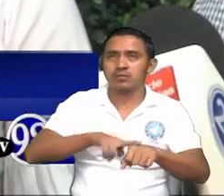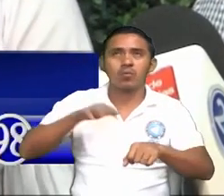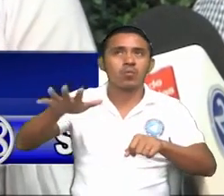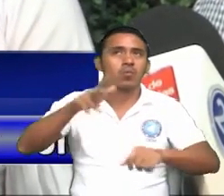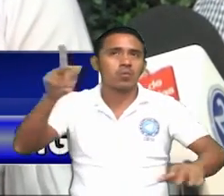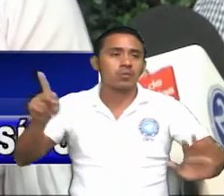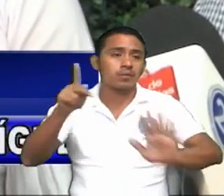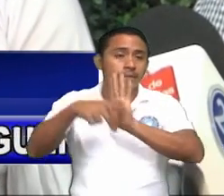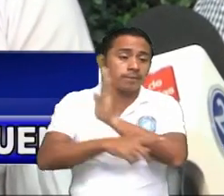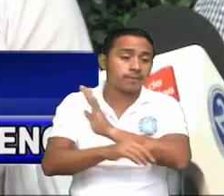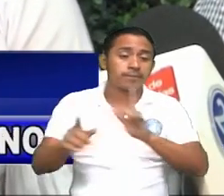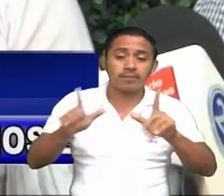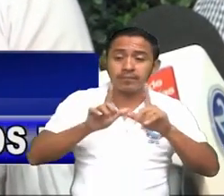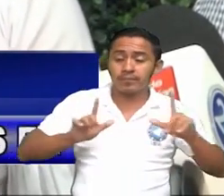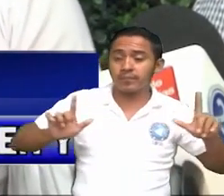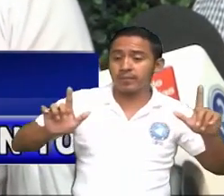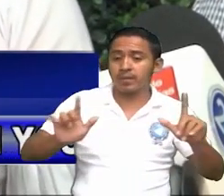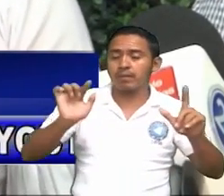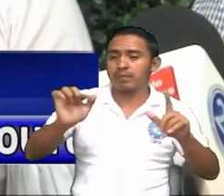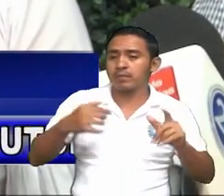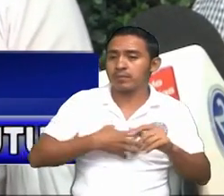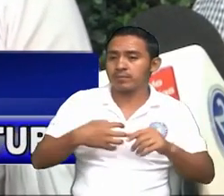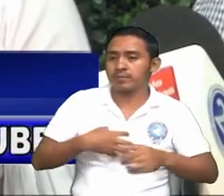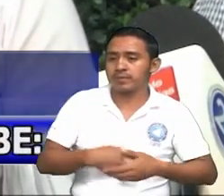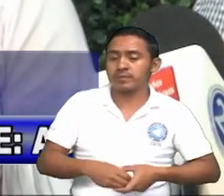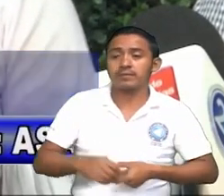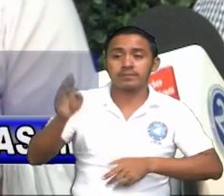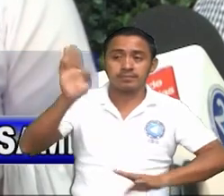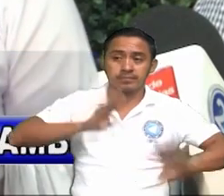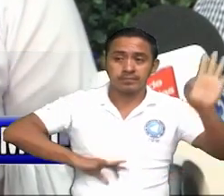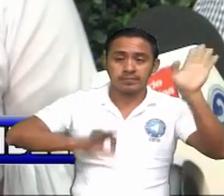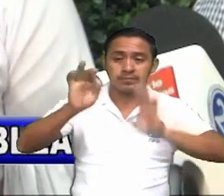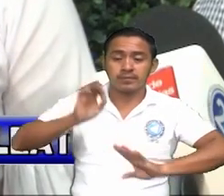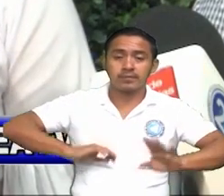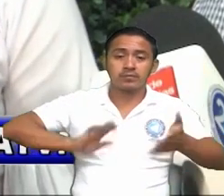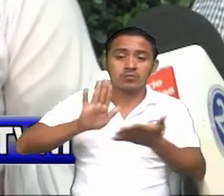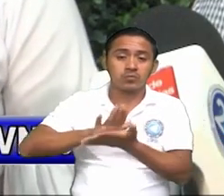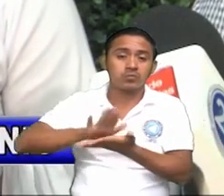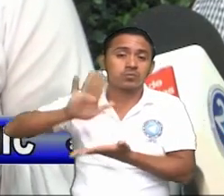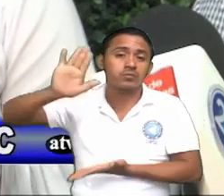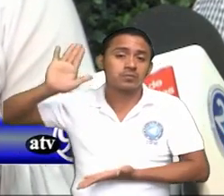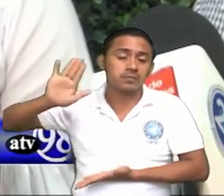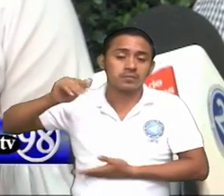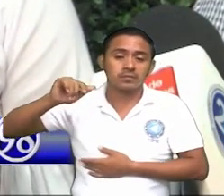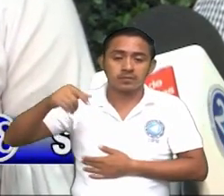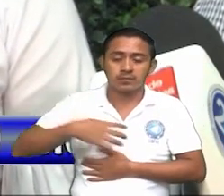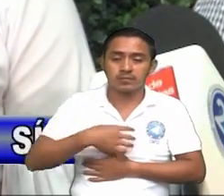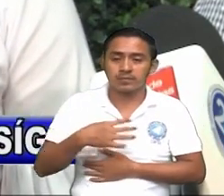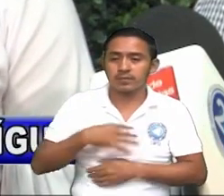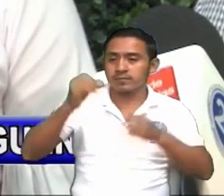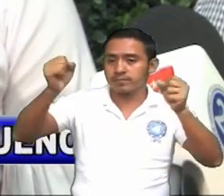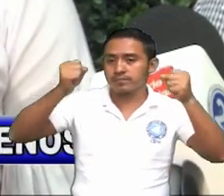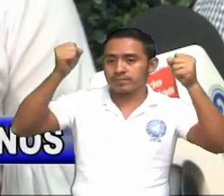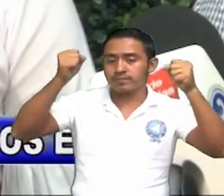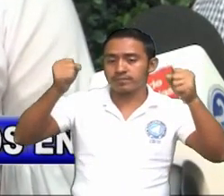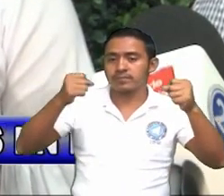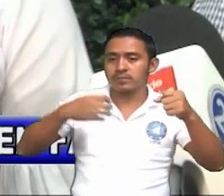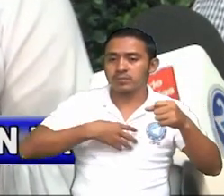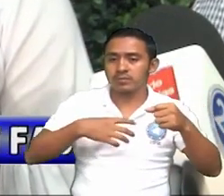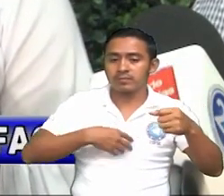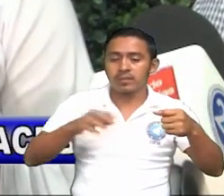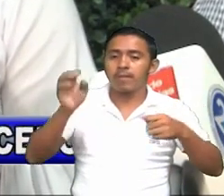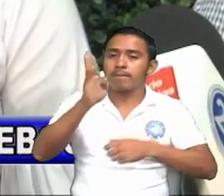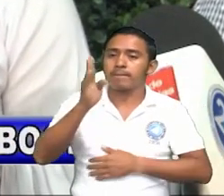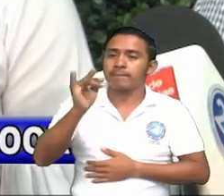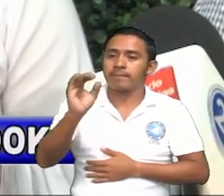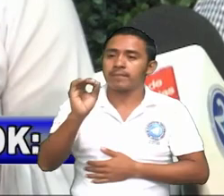extranjeros, locales, ¿verdad? Que somos los principales protagonistas del compromiso de ser nominada nuestra reserva de